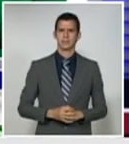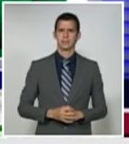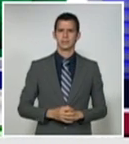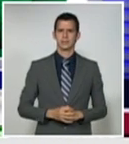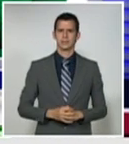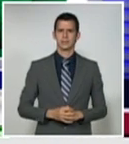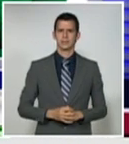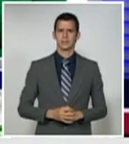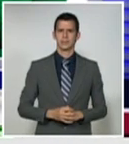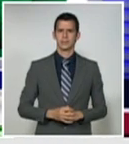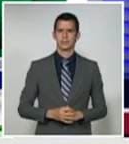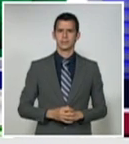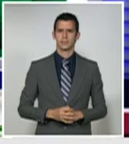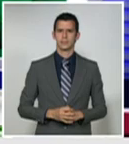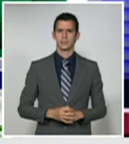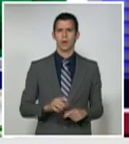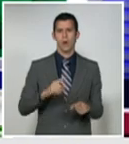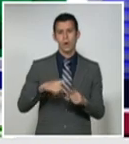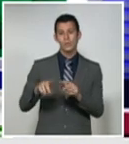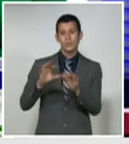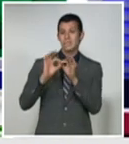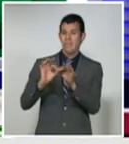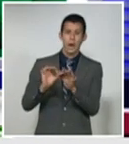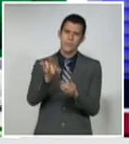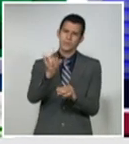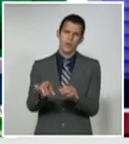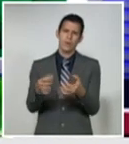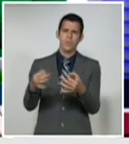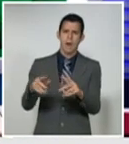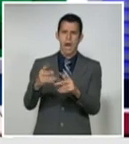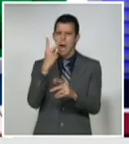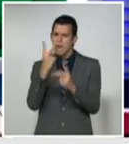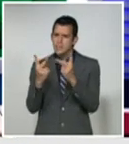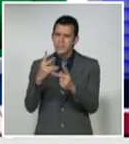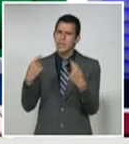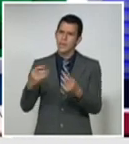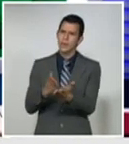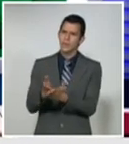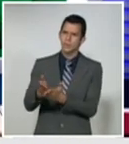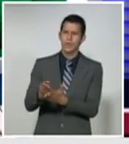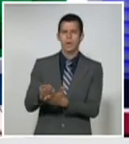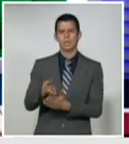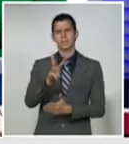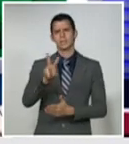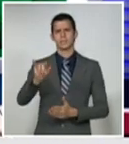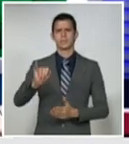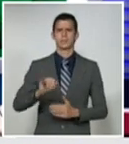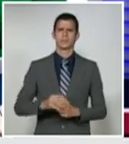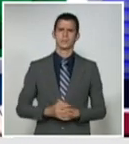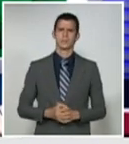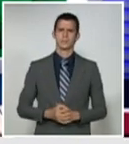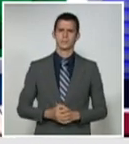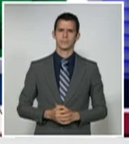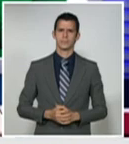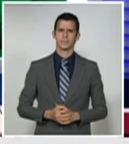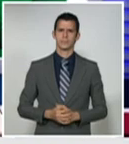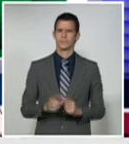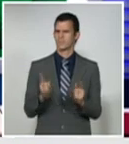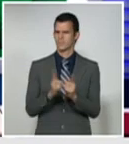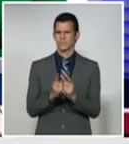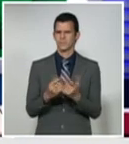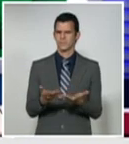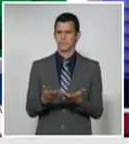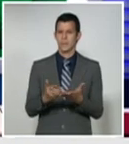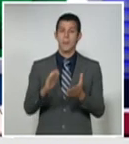y 36 graves. En resumen, ya el mes de marzo, con